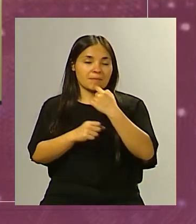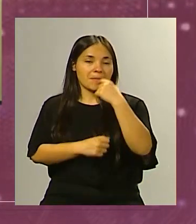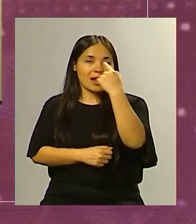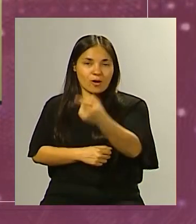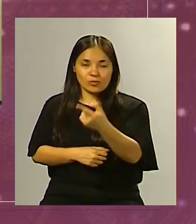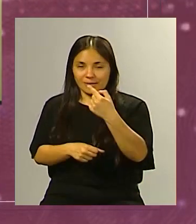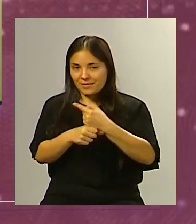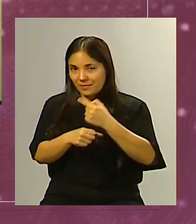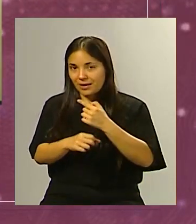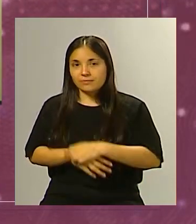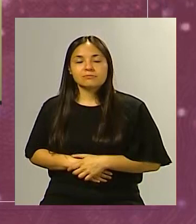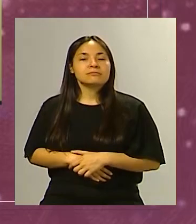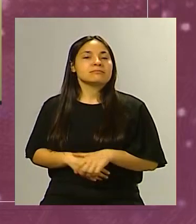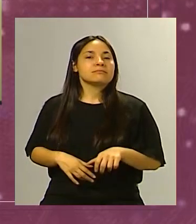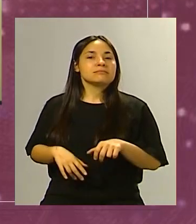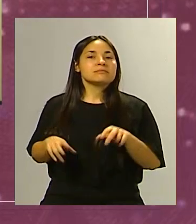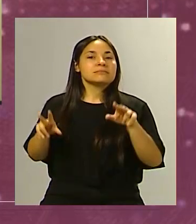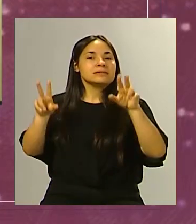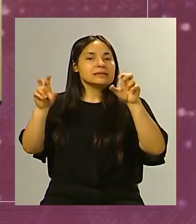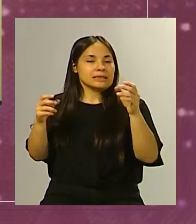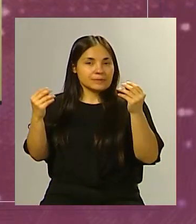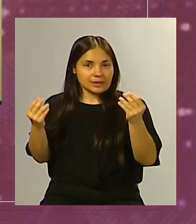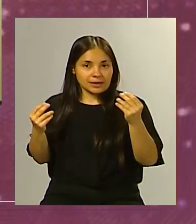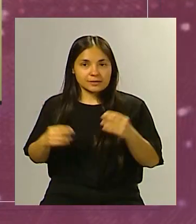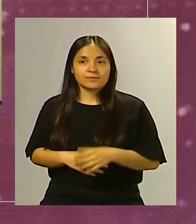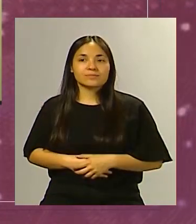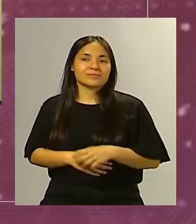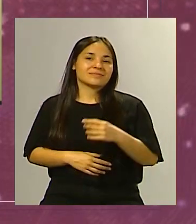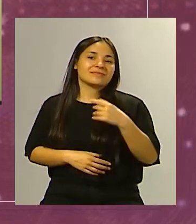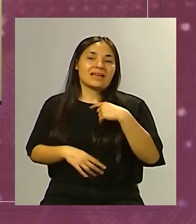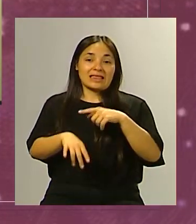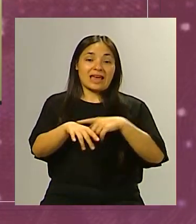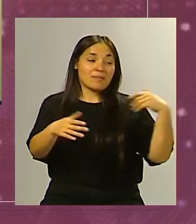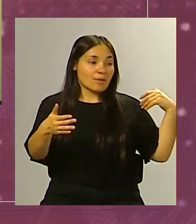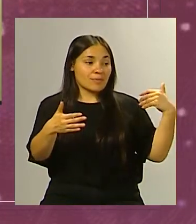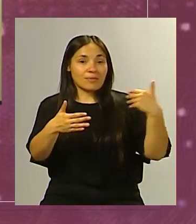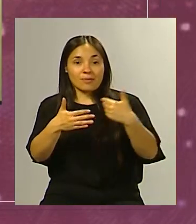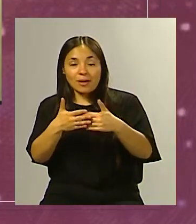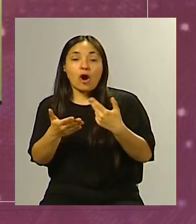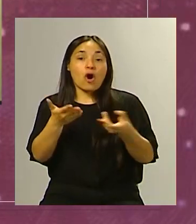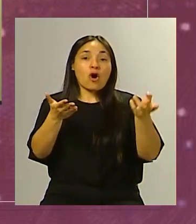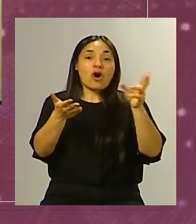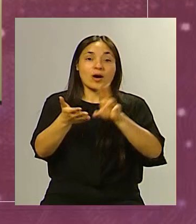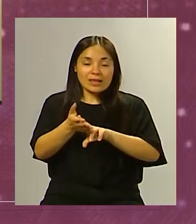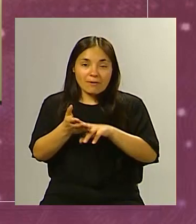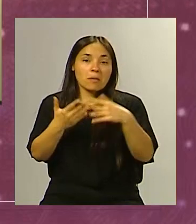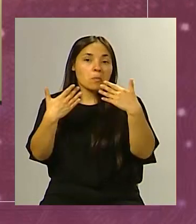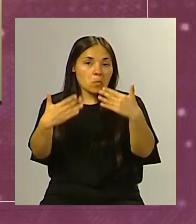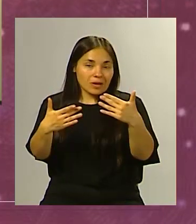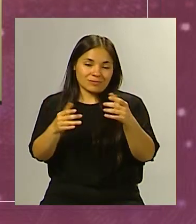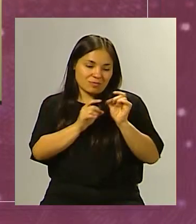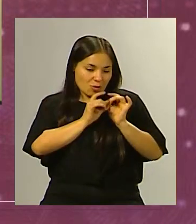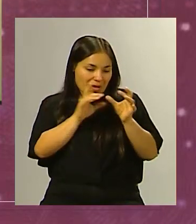está vinculada con esto de, me imagino que ha sido largo este proceso de volver a esa normalidad que